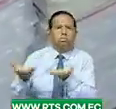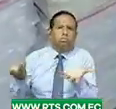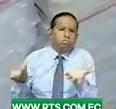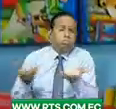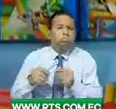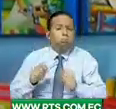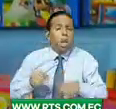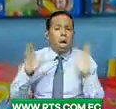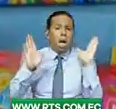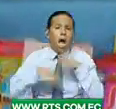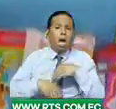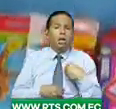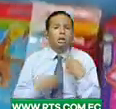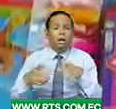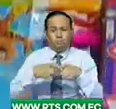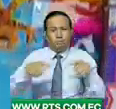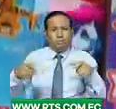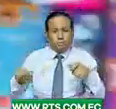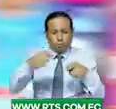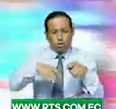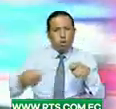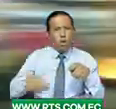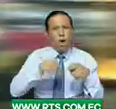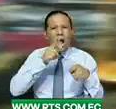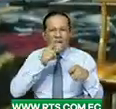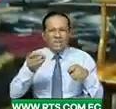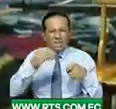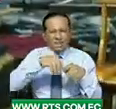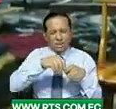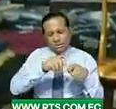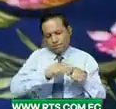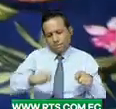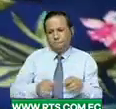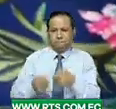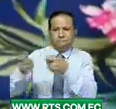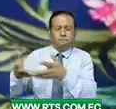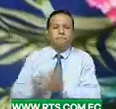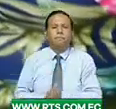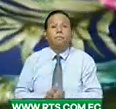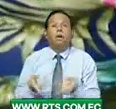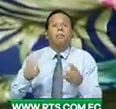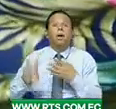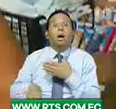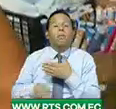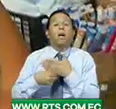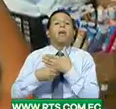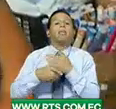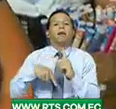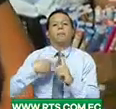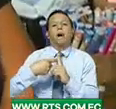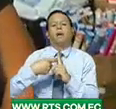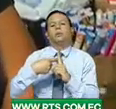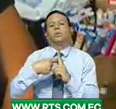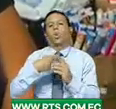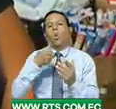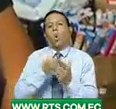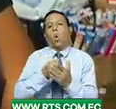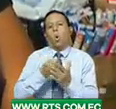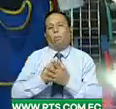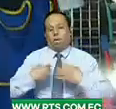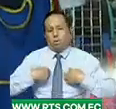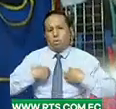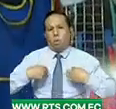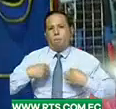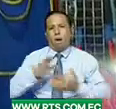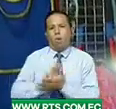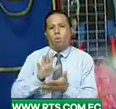comprarlo, y una cartuchera que es para guardar sus cositas. Y a eso se suma la compra de uniformes. Sí, hemos gastado en uniforme cualquier cantidad. Sí.